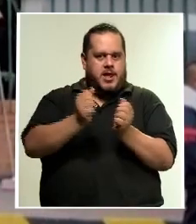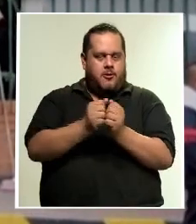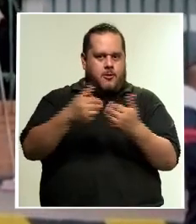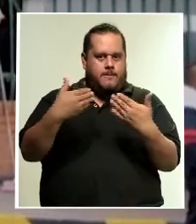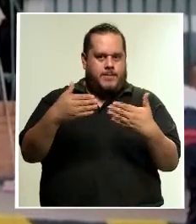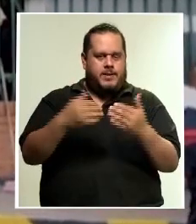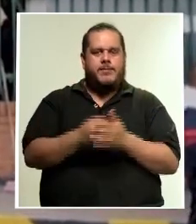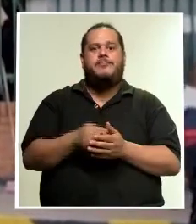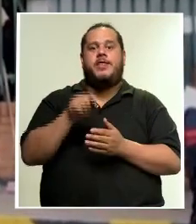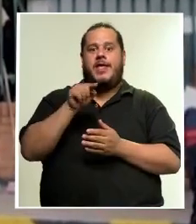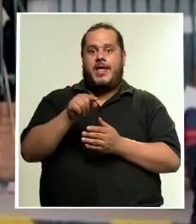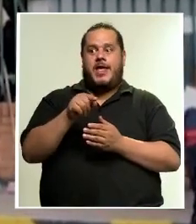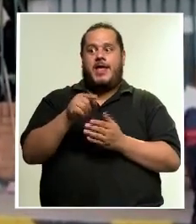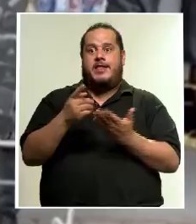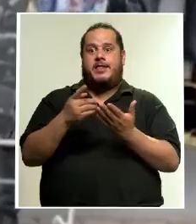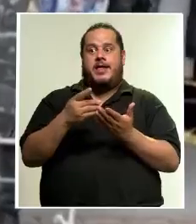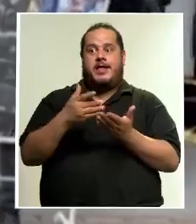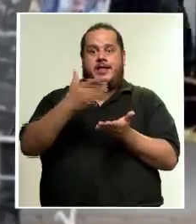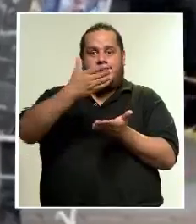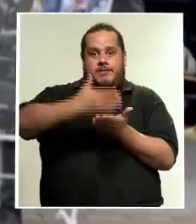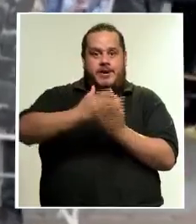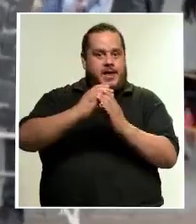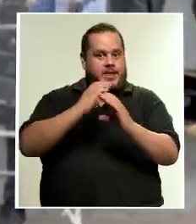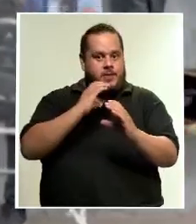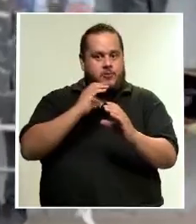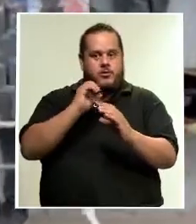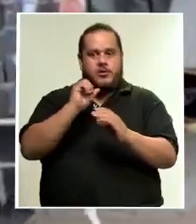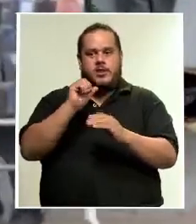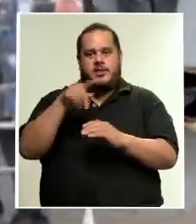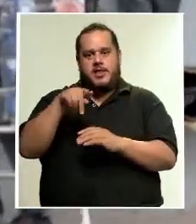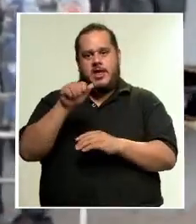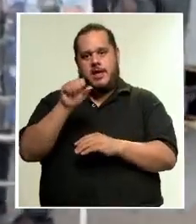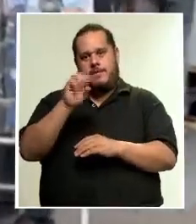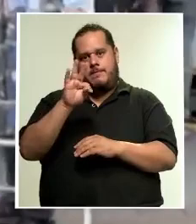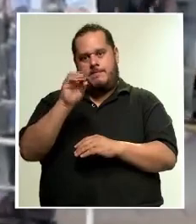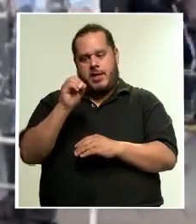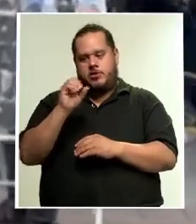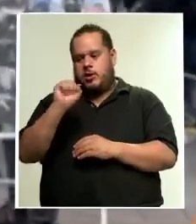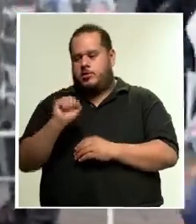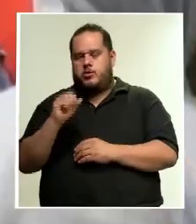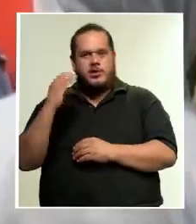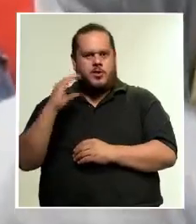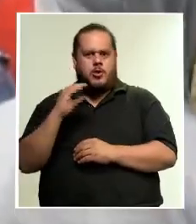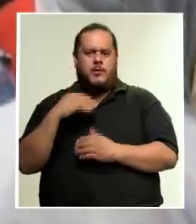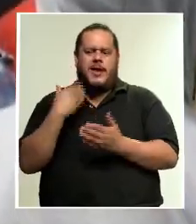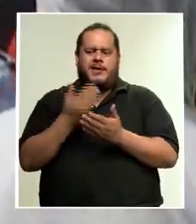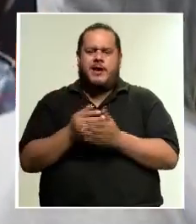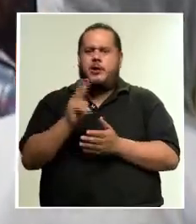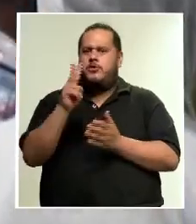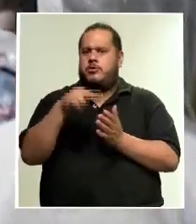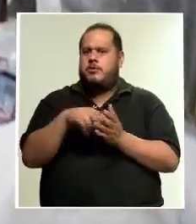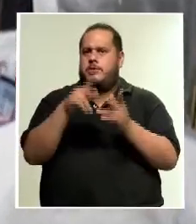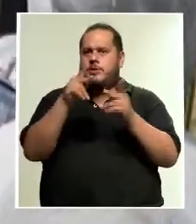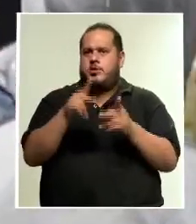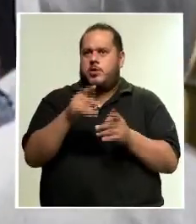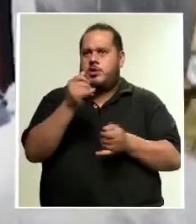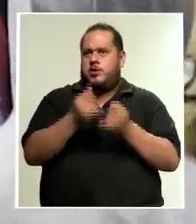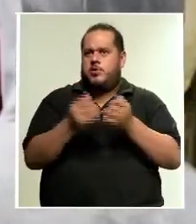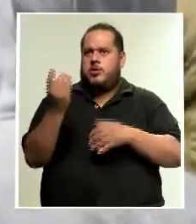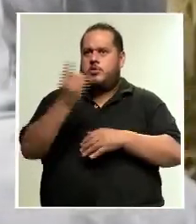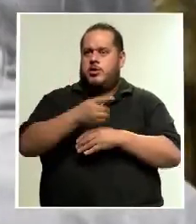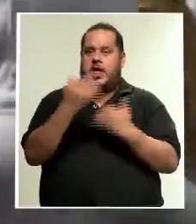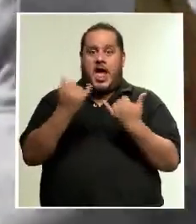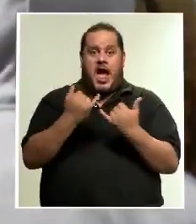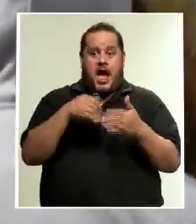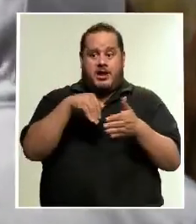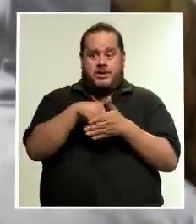Esta es la estación de buses de Pasto en el sur de Colombia. Hasta aquí han llegado unas 2.000 personas en los últimos días, ahora